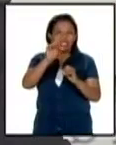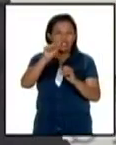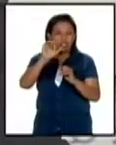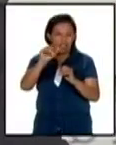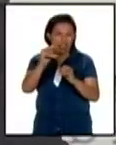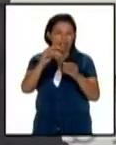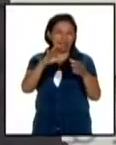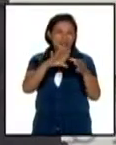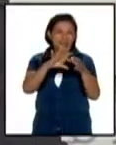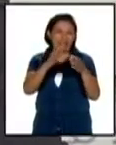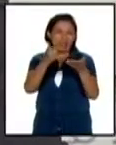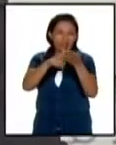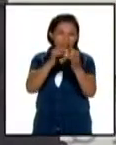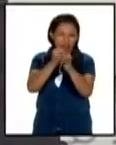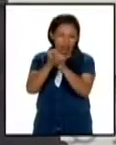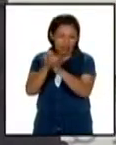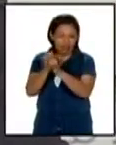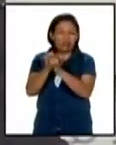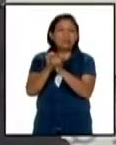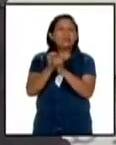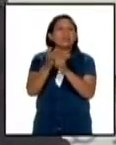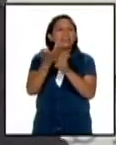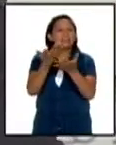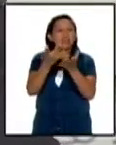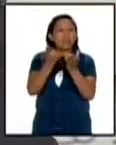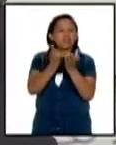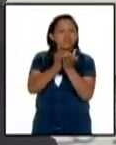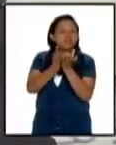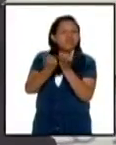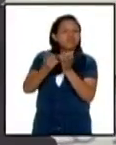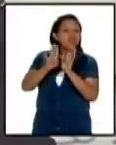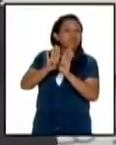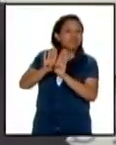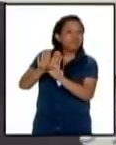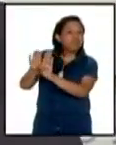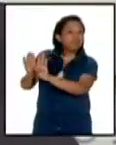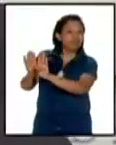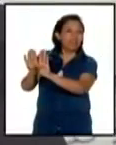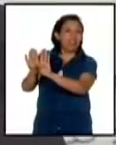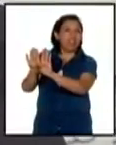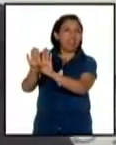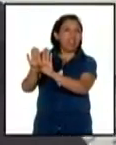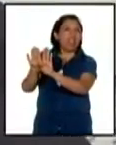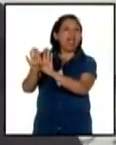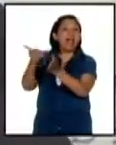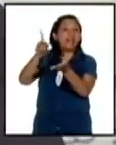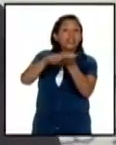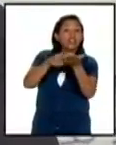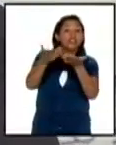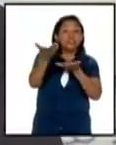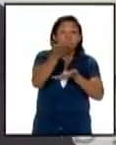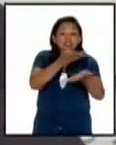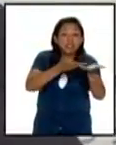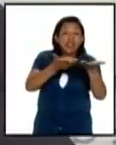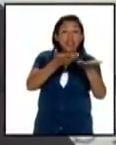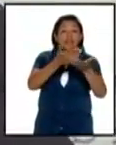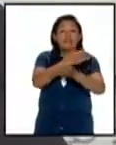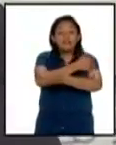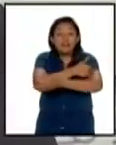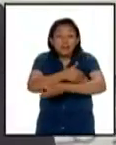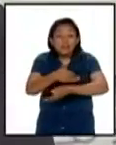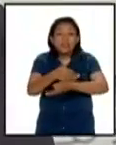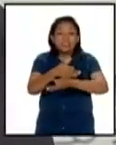manera van excluyéndolos precisamente de una participación en la vida social, en la vida familiar, en la